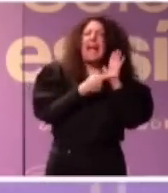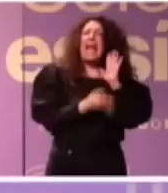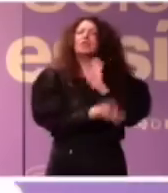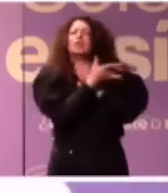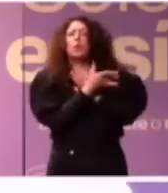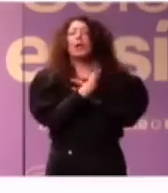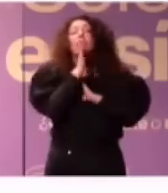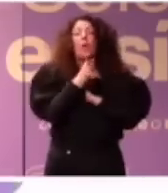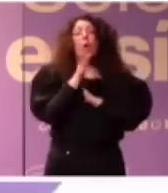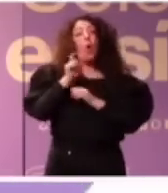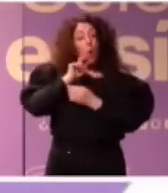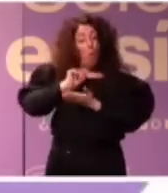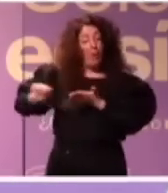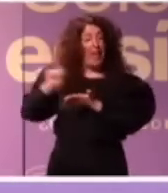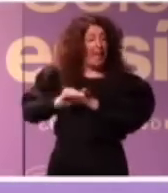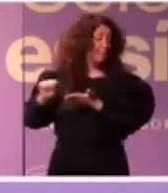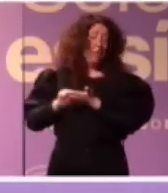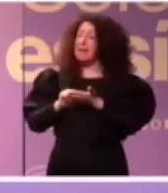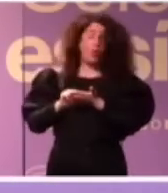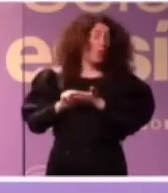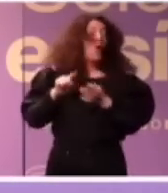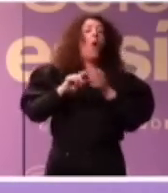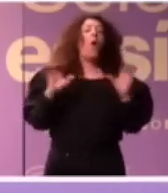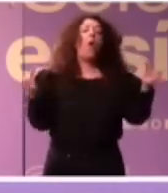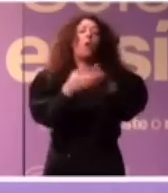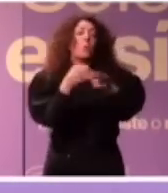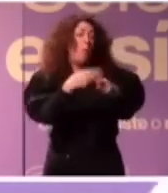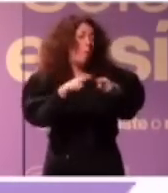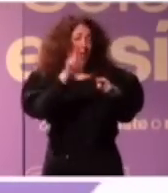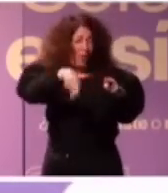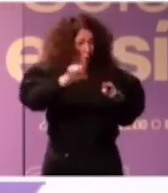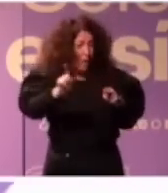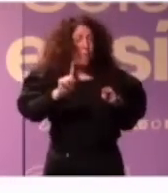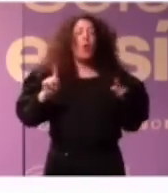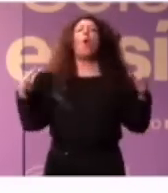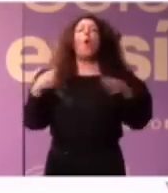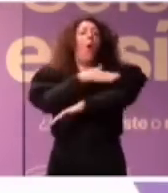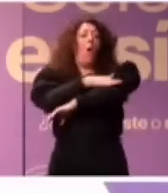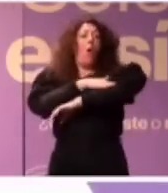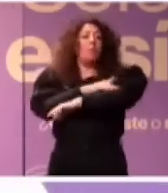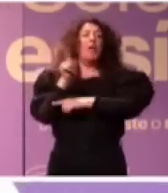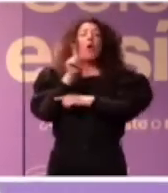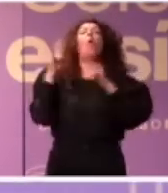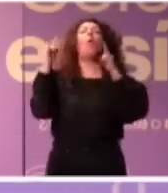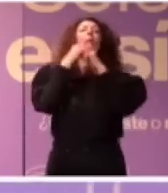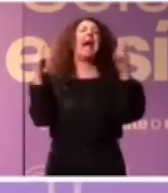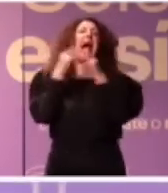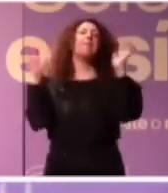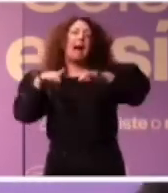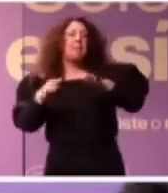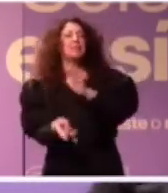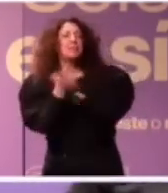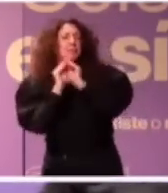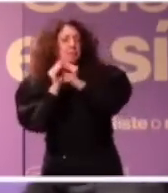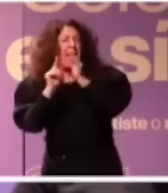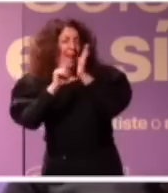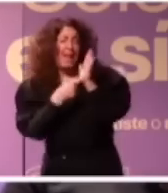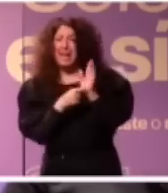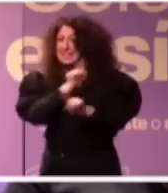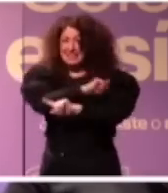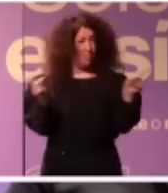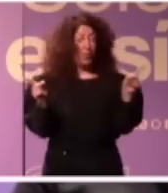surge en ningún despacho, ni en un partido, ni en un gobierno, ni siquiera en un parlamento. Esa ley